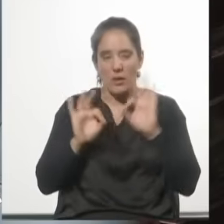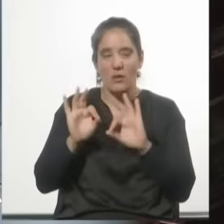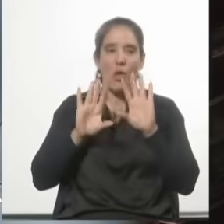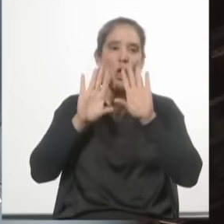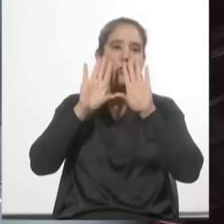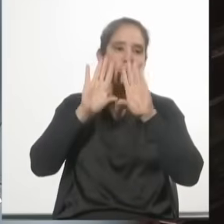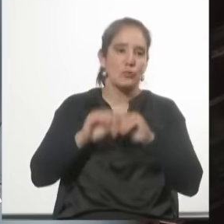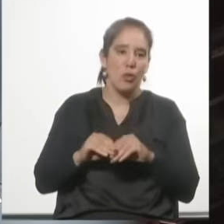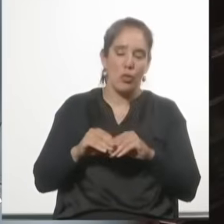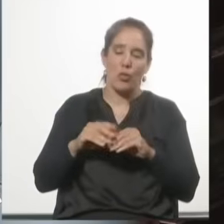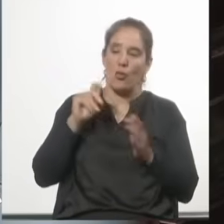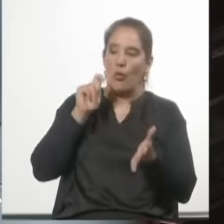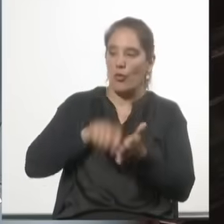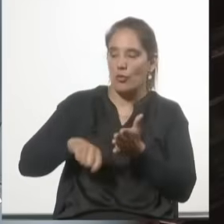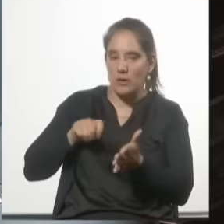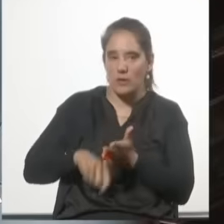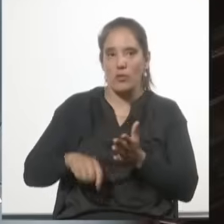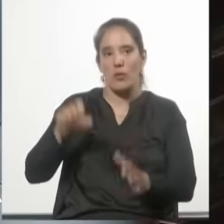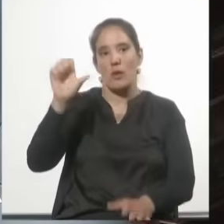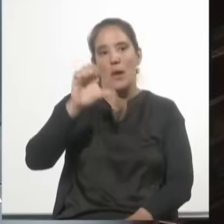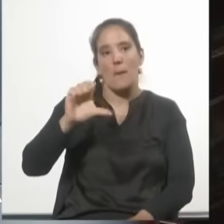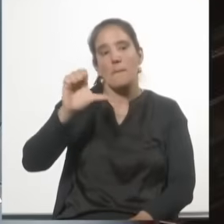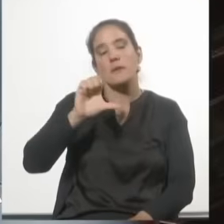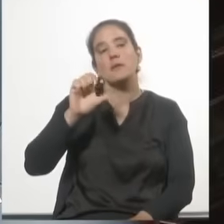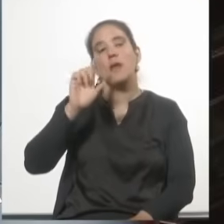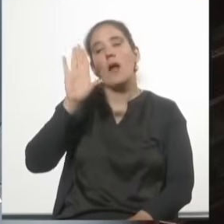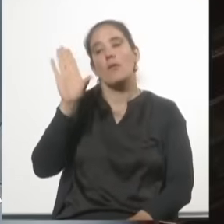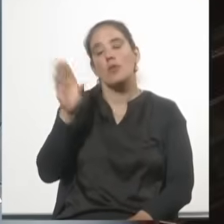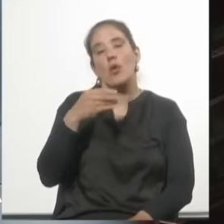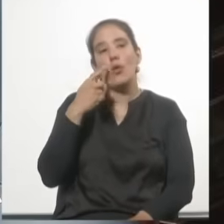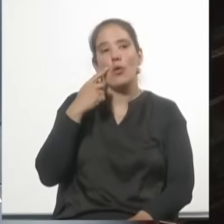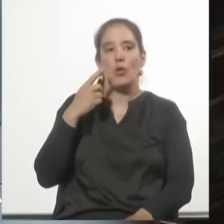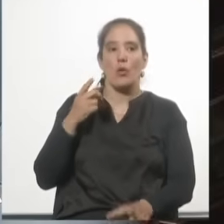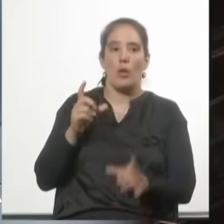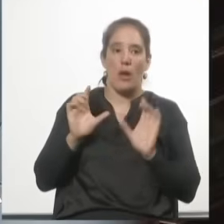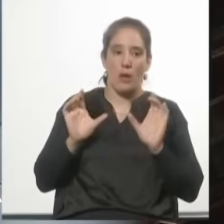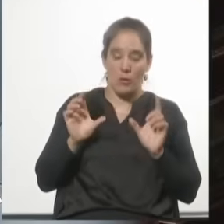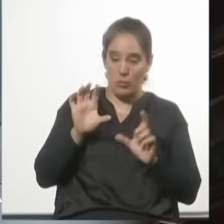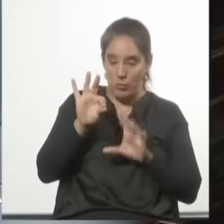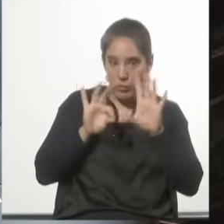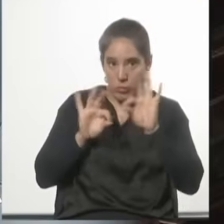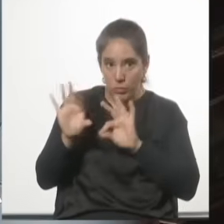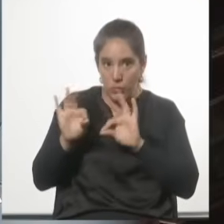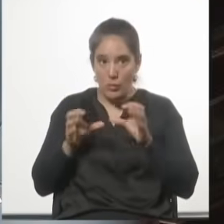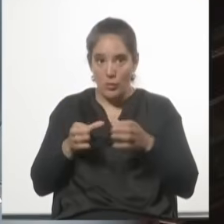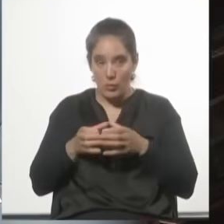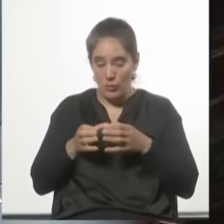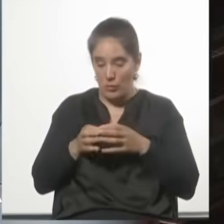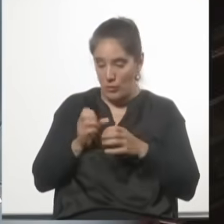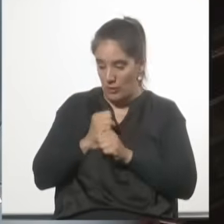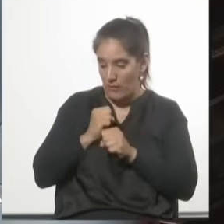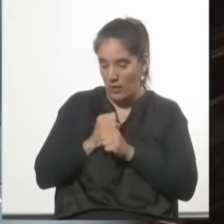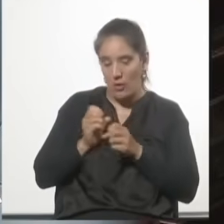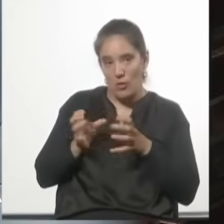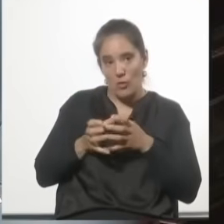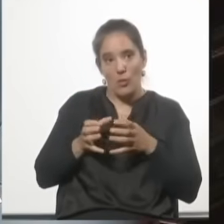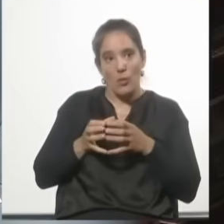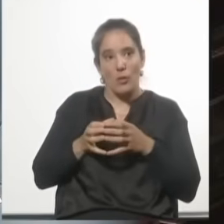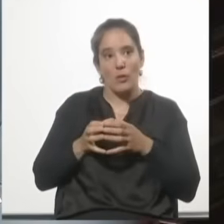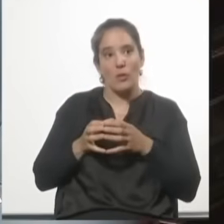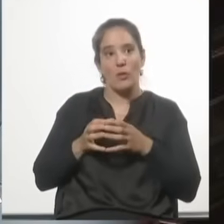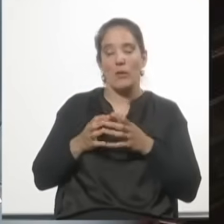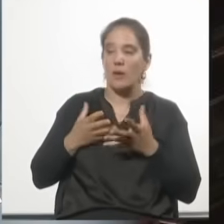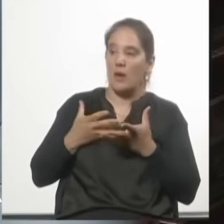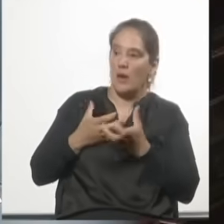todo el proceso de contratación de la empresa, solicitamos a un reducido grupo de cercanos colaboradores que se abocaran primero